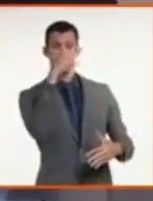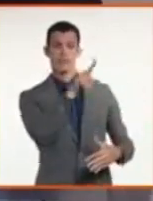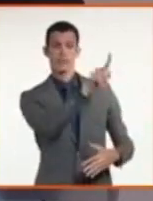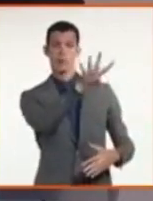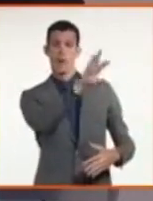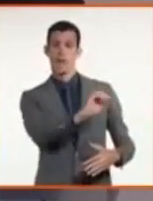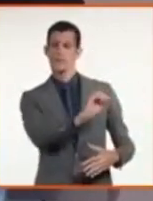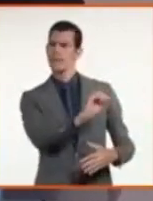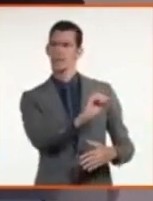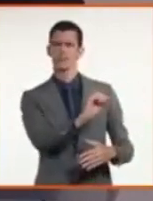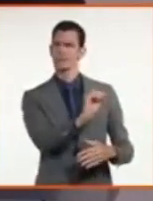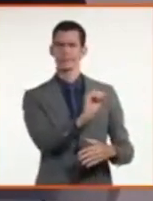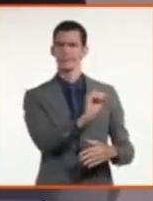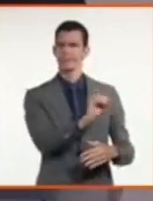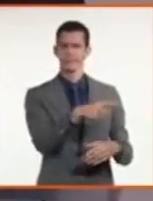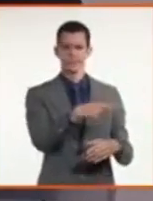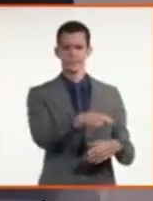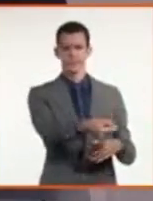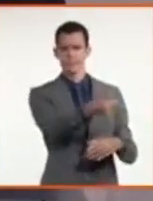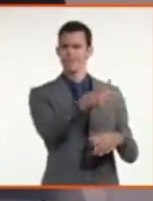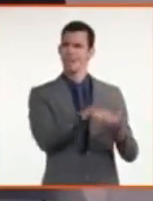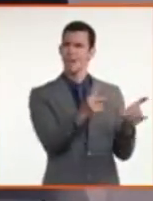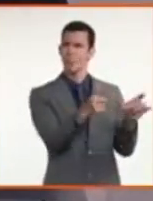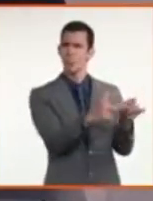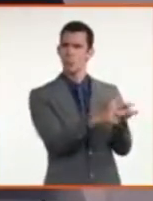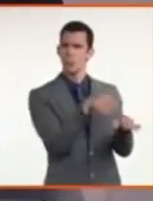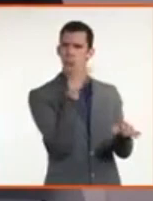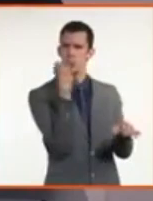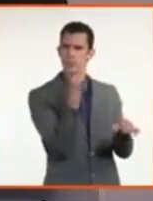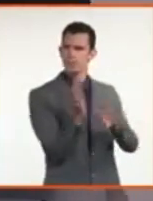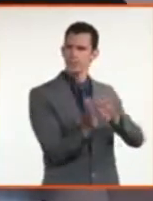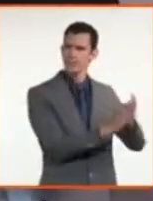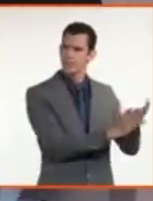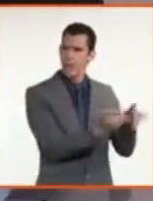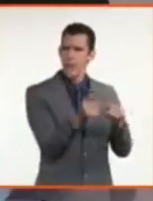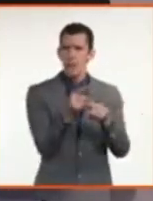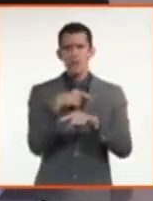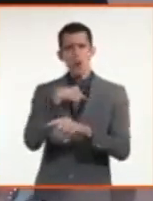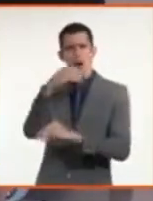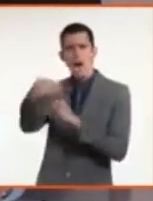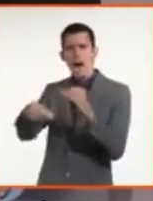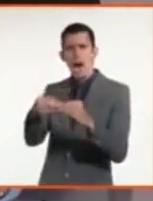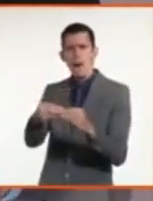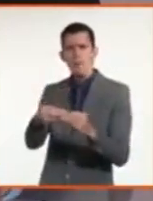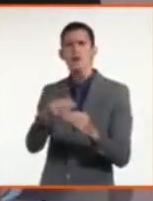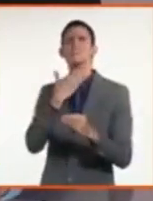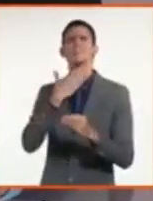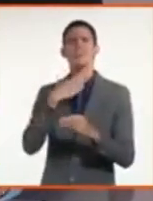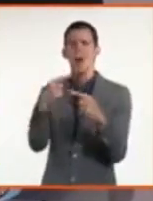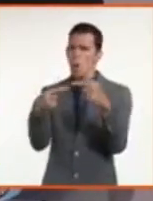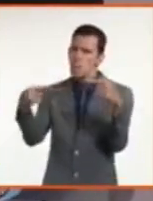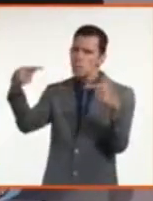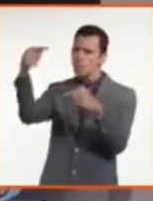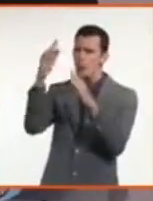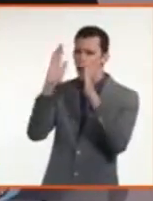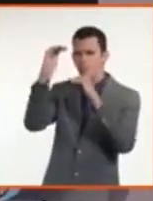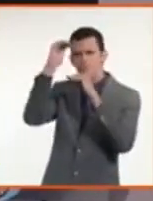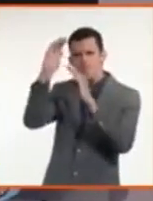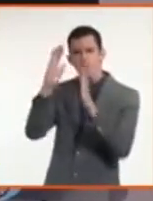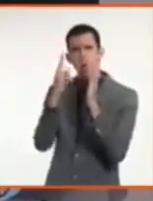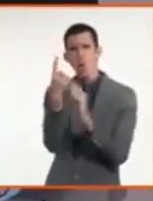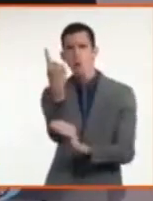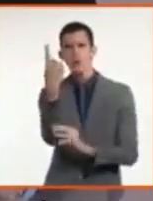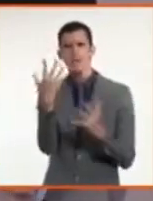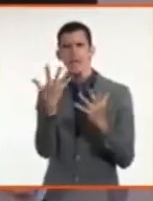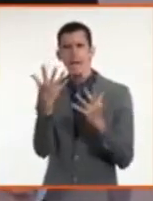avanzamos como hemos planteado en el resto de las medidas y cómo lo vamos a hacer ok esto es un problema de voluntarista desarrollo voy a poner el tipo